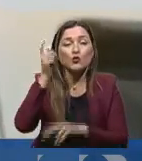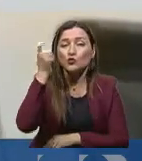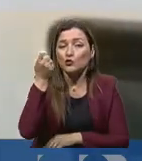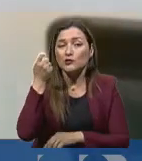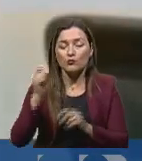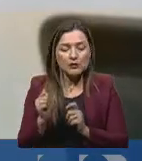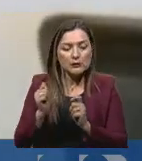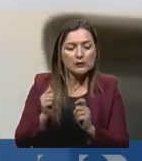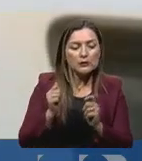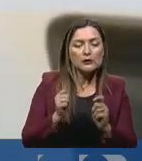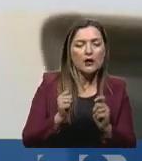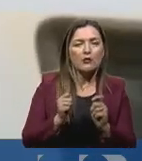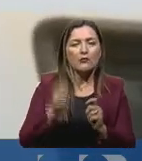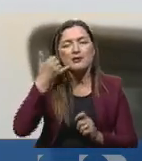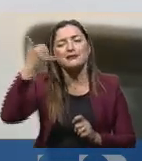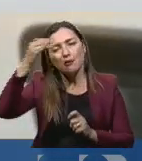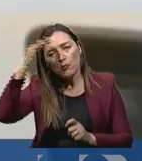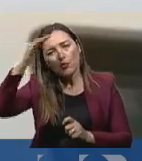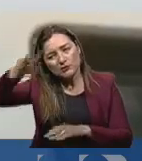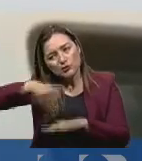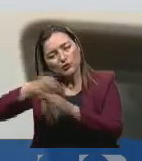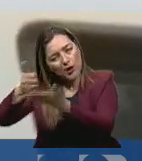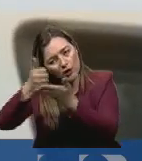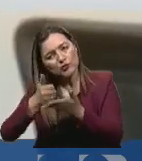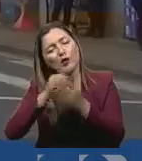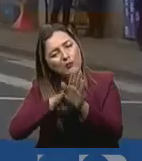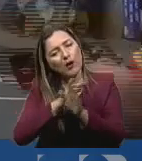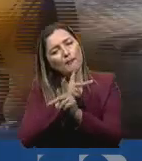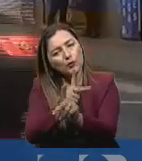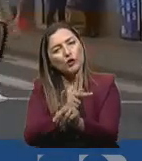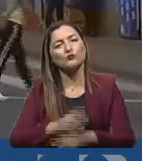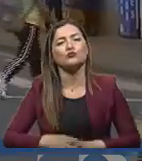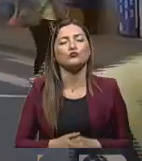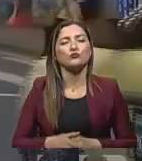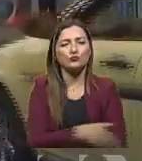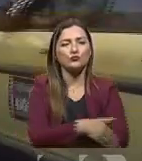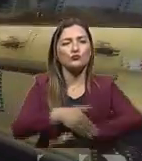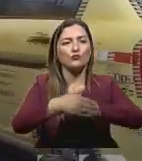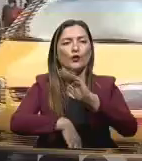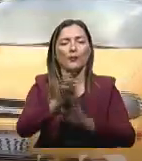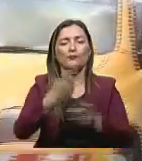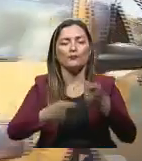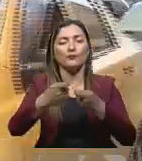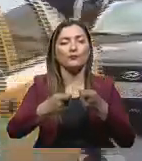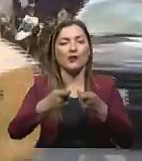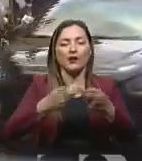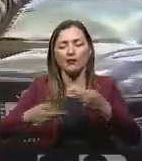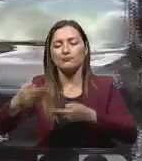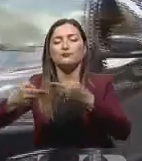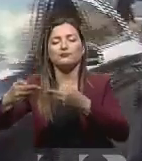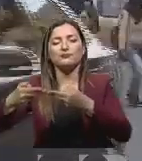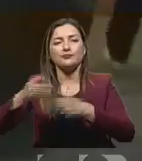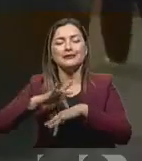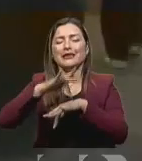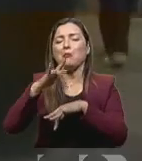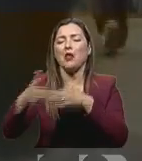de movilizaciones Y cuánto da dinero pidan la colaboración de la Policía Nacional por eso las avenidas más comerciales los negocios si